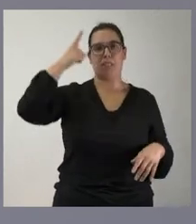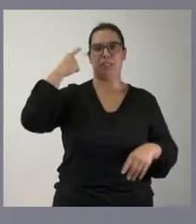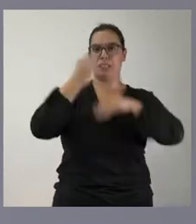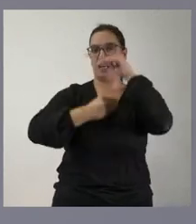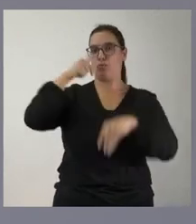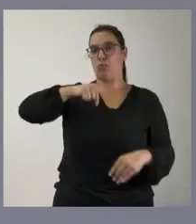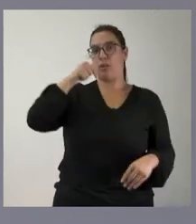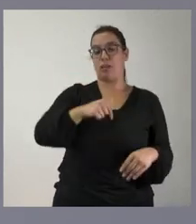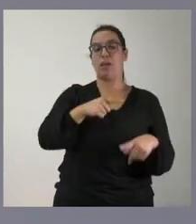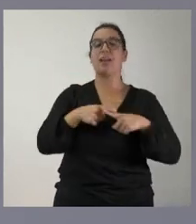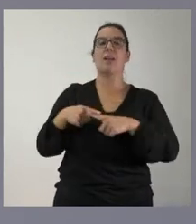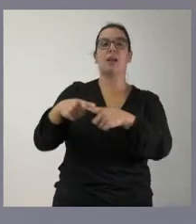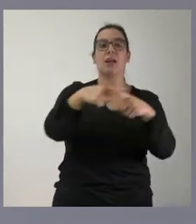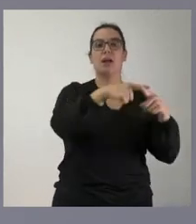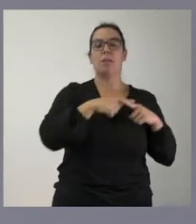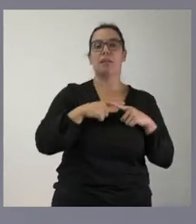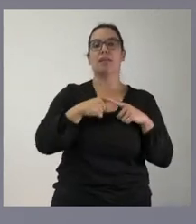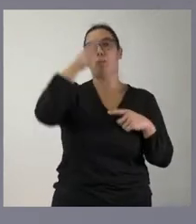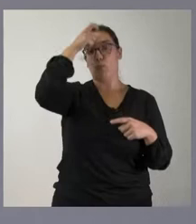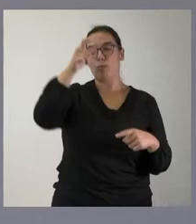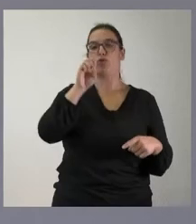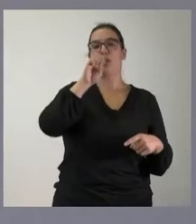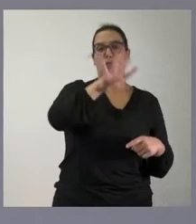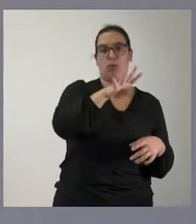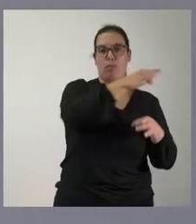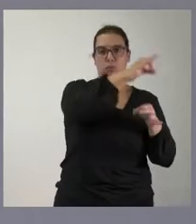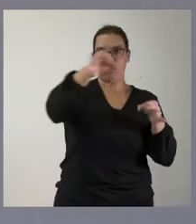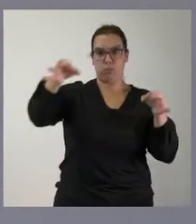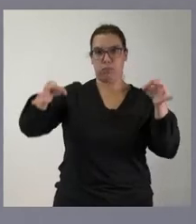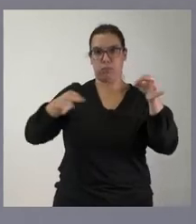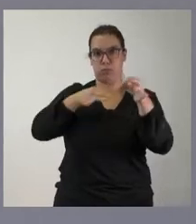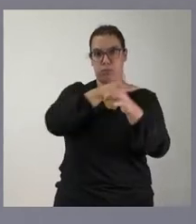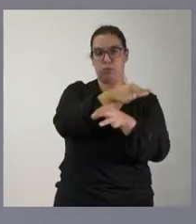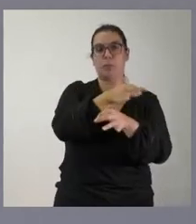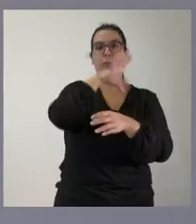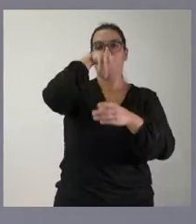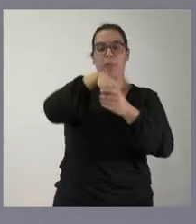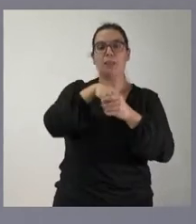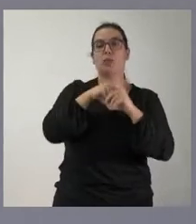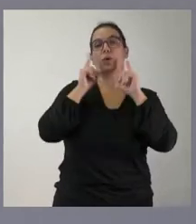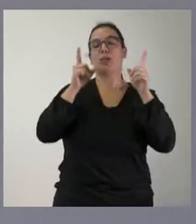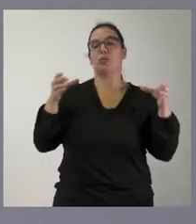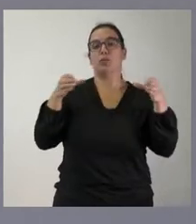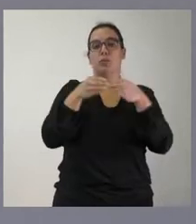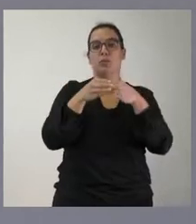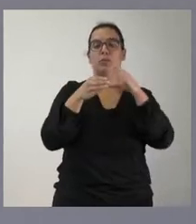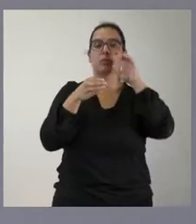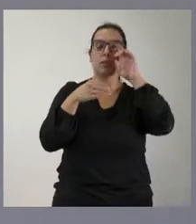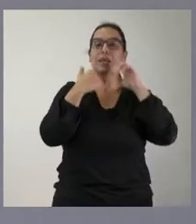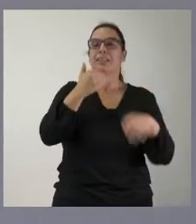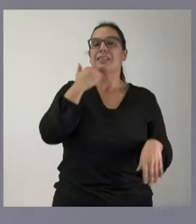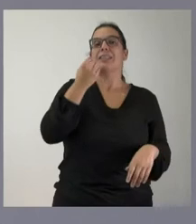distribuidas en 14 municipios 14 municipios que pertenecen en este caso a casi